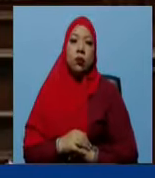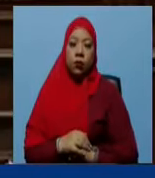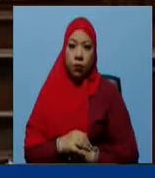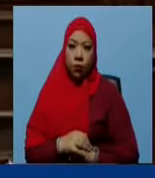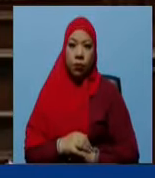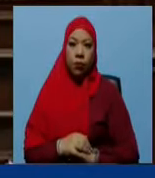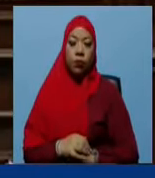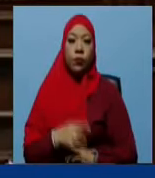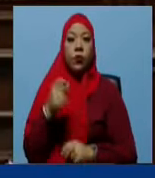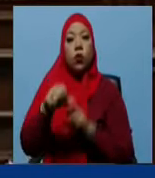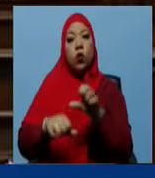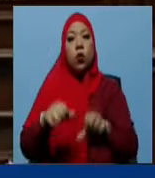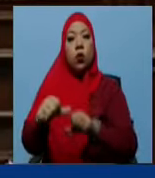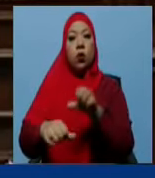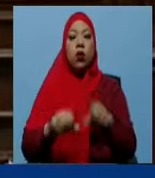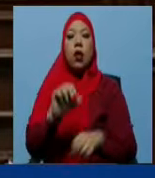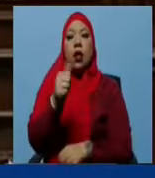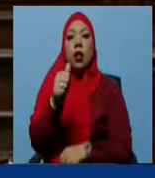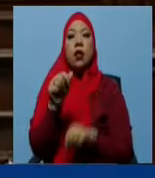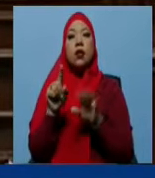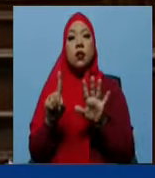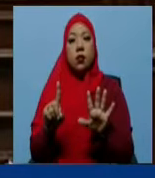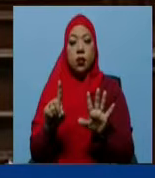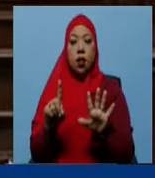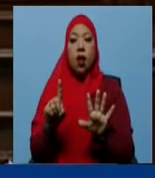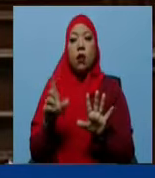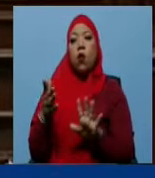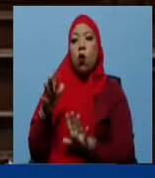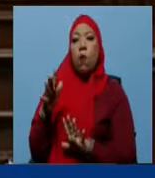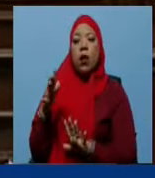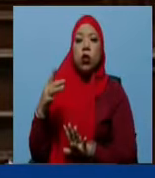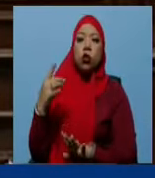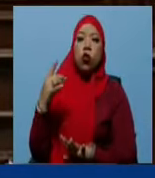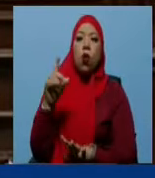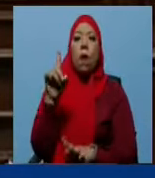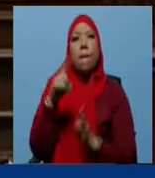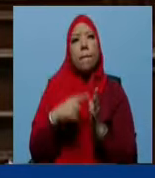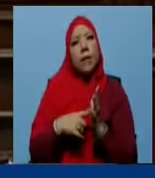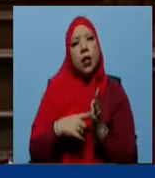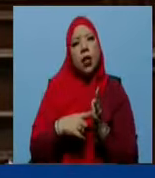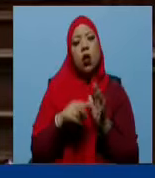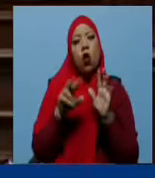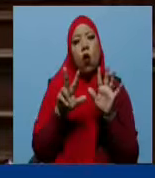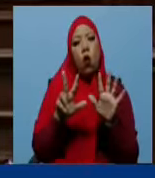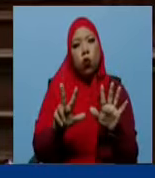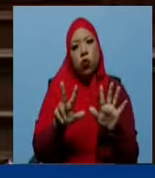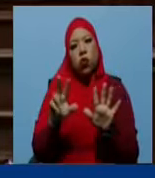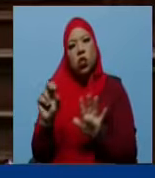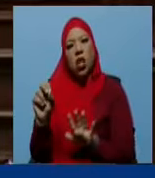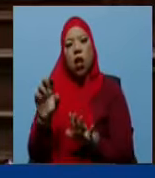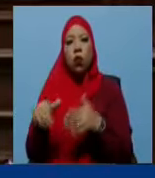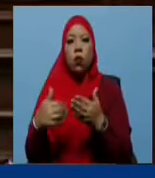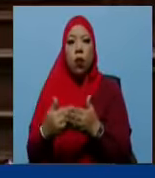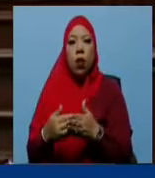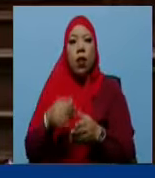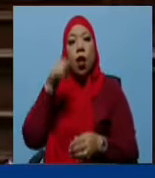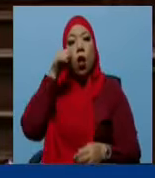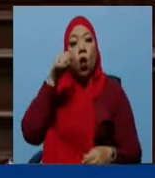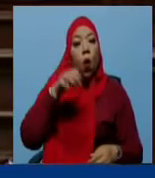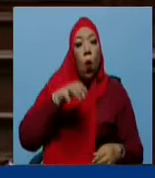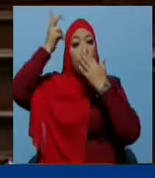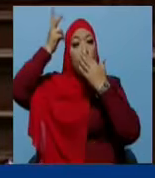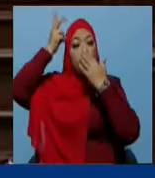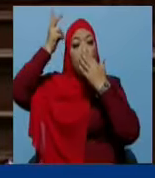a mediados del siglo XVI, de lo que eran los pueblos de Naiguatá,